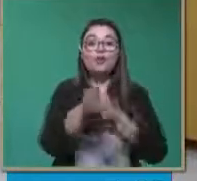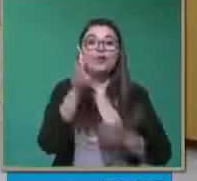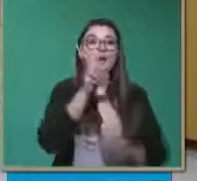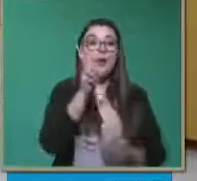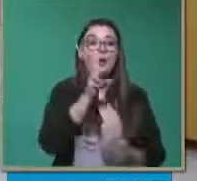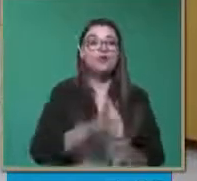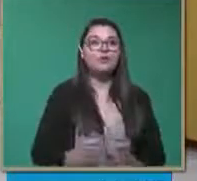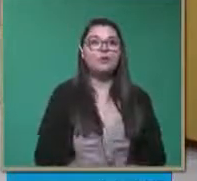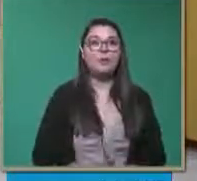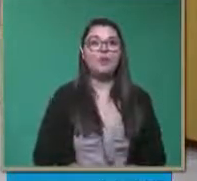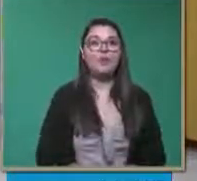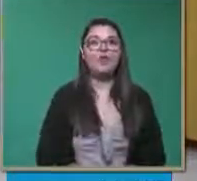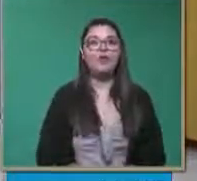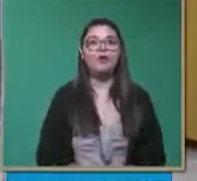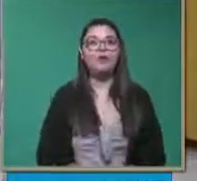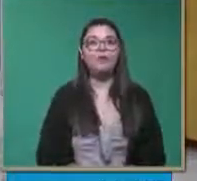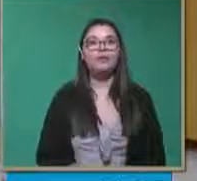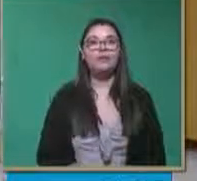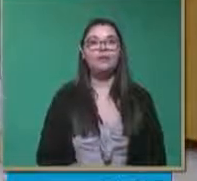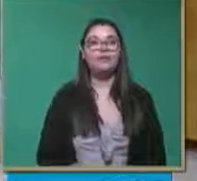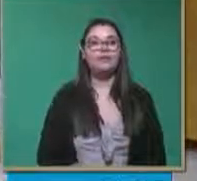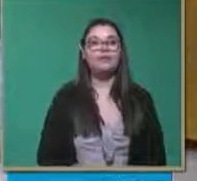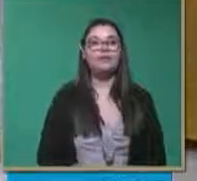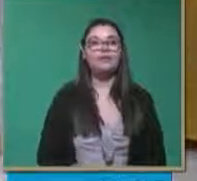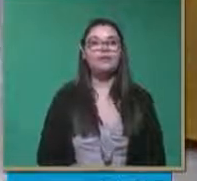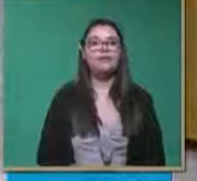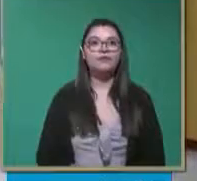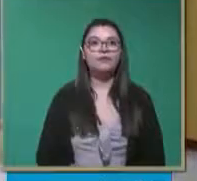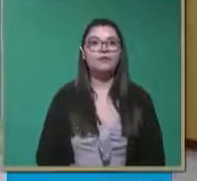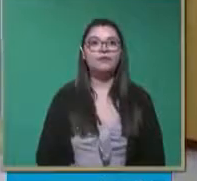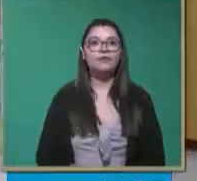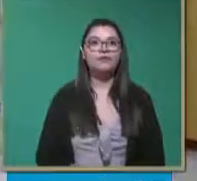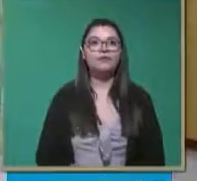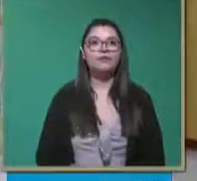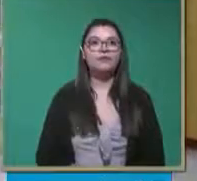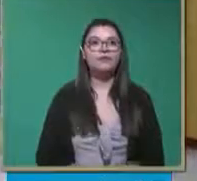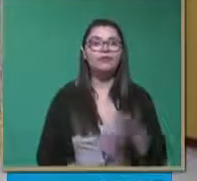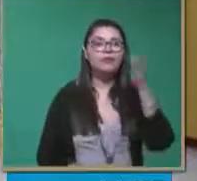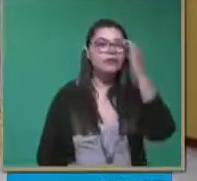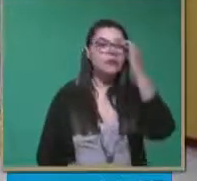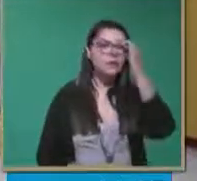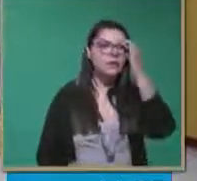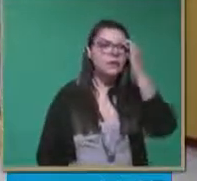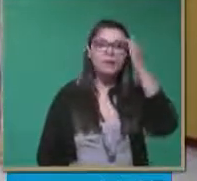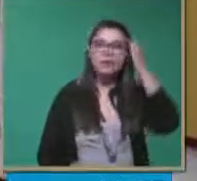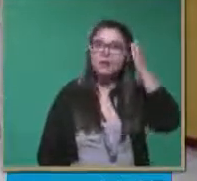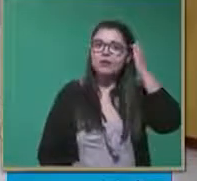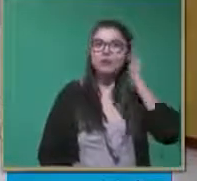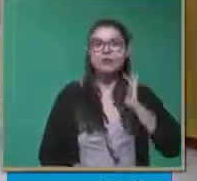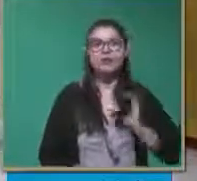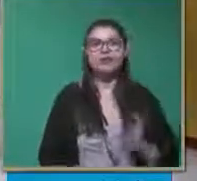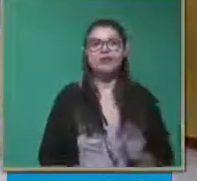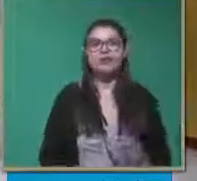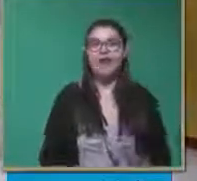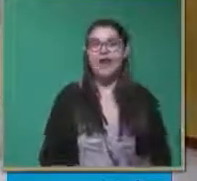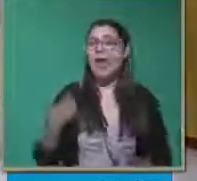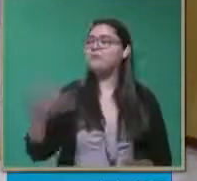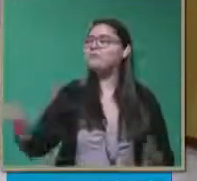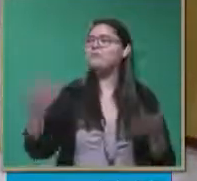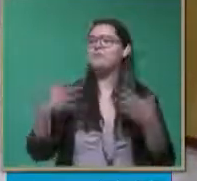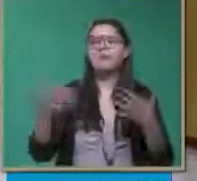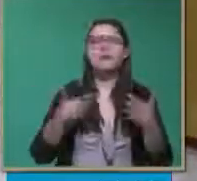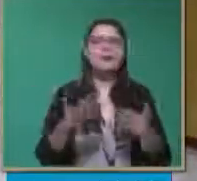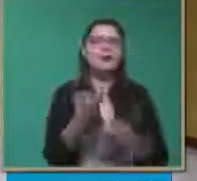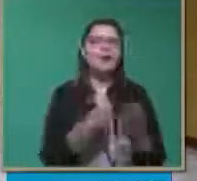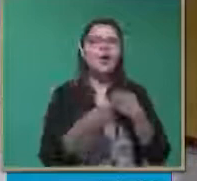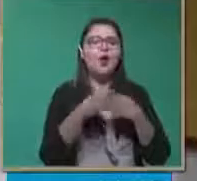poder saber cuántos pone una y cuántos pone la otra, ¿sí? Ah, entonces. Le vamos a contar 10 segundos. Pásenme todos los globos, maestra, porque voy a poder con todos. Va a poder